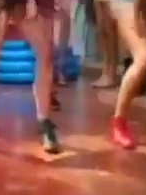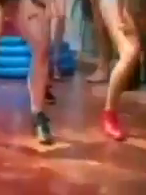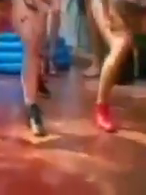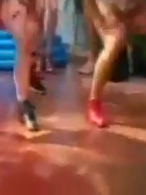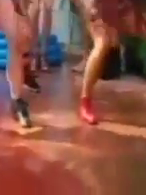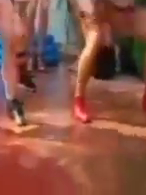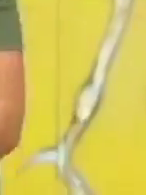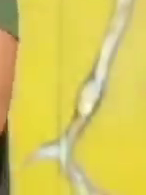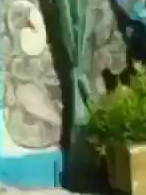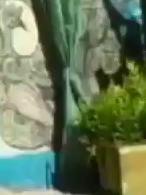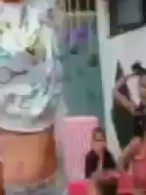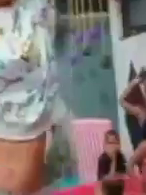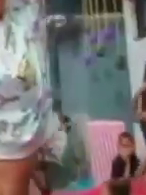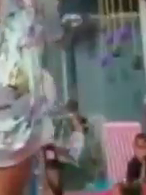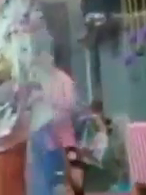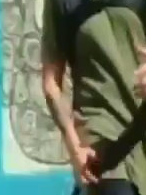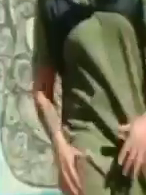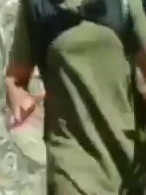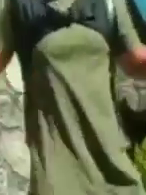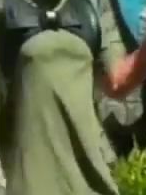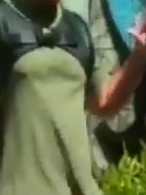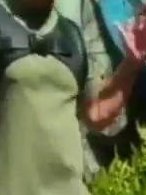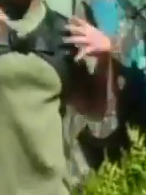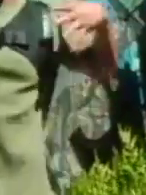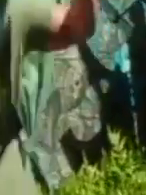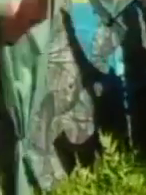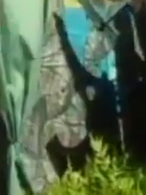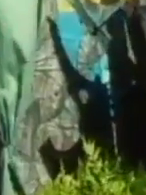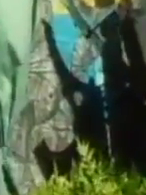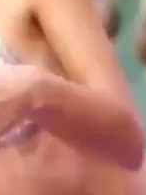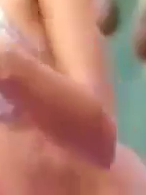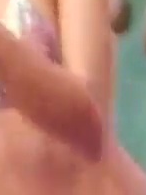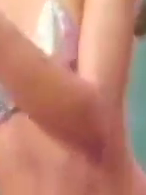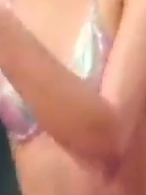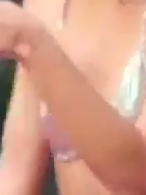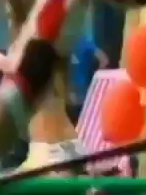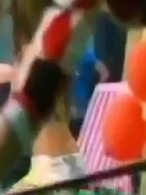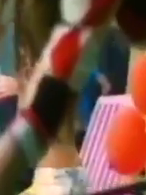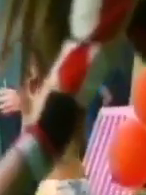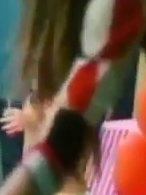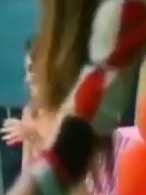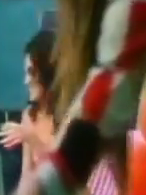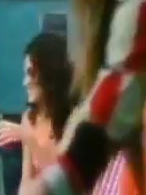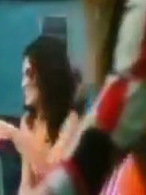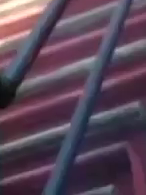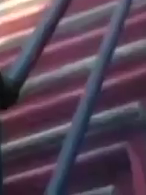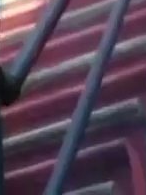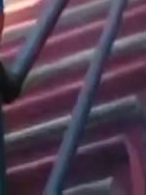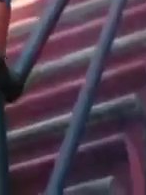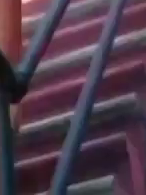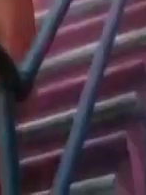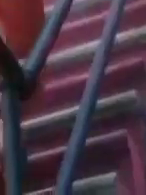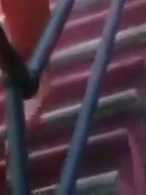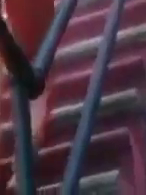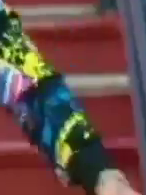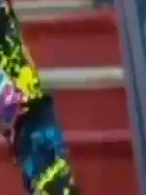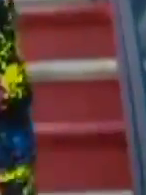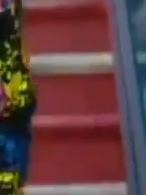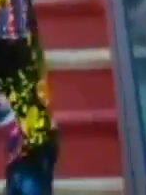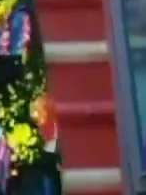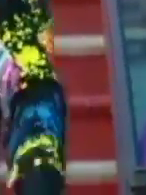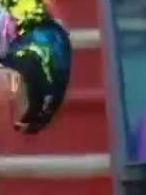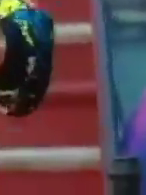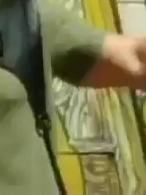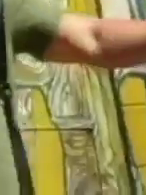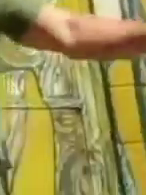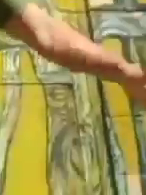Boom, boom, racata, pam, pam, pam. Tú eres campanita, yo Peter Pan. Jovencito pero grande para armar el plan de que te guindes